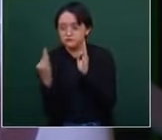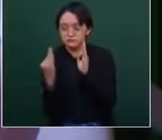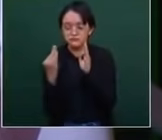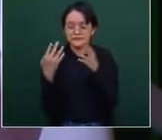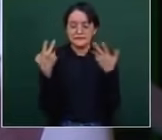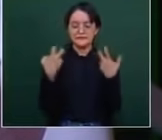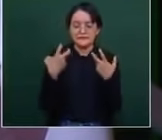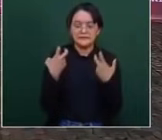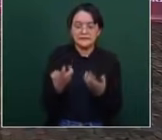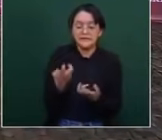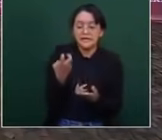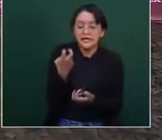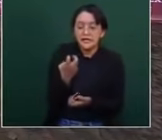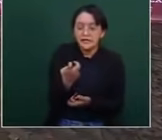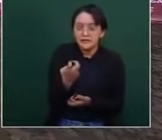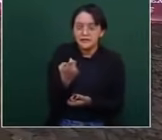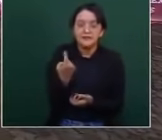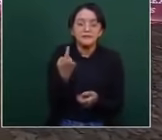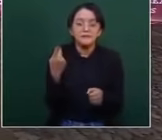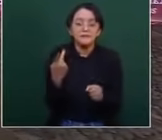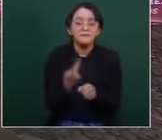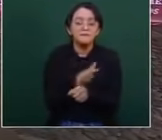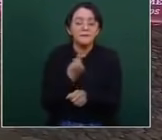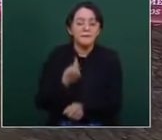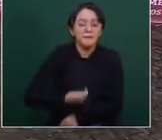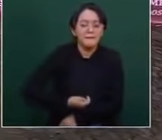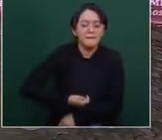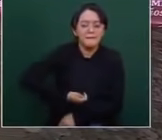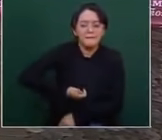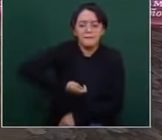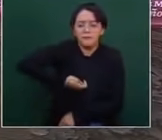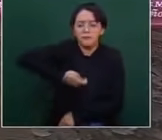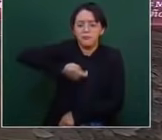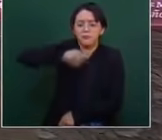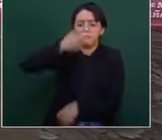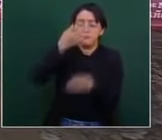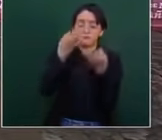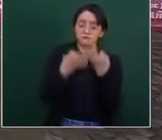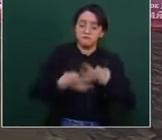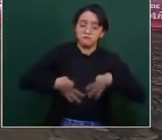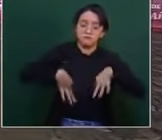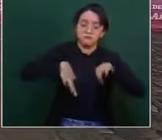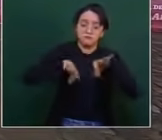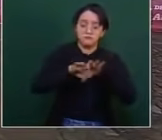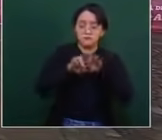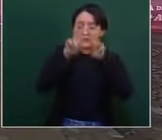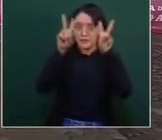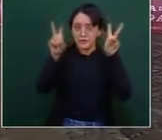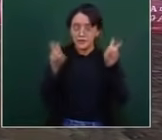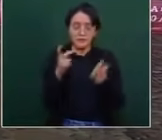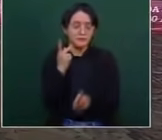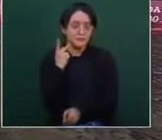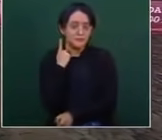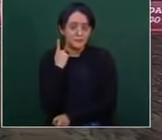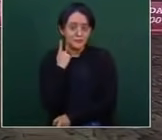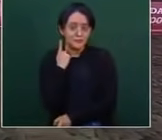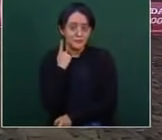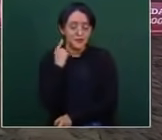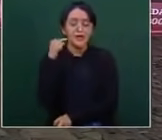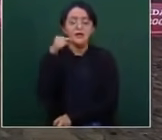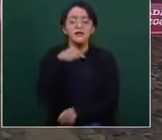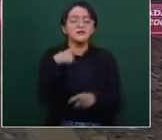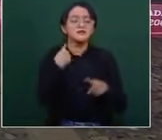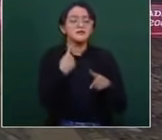permitió la primera aparición de importancia en la escena política del